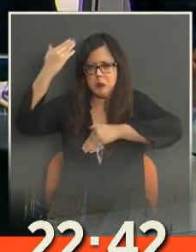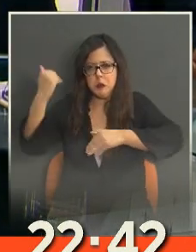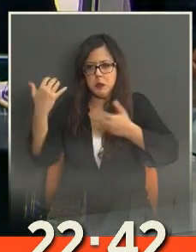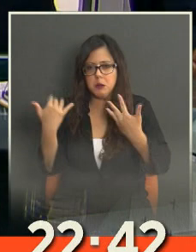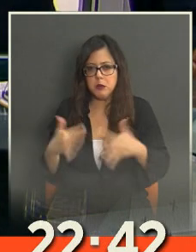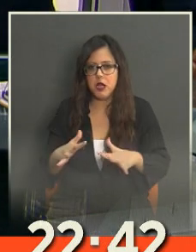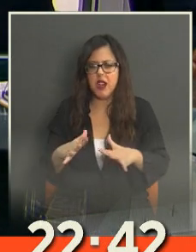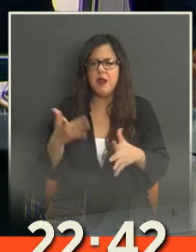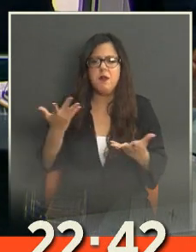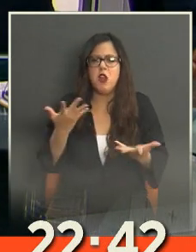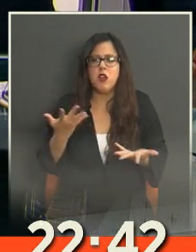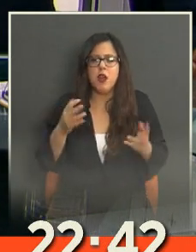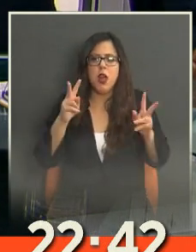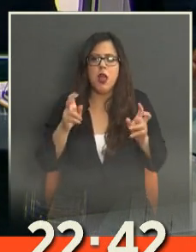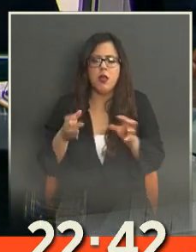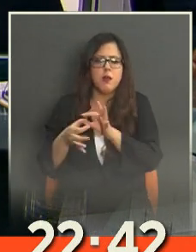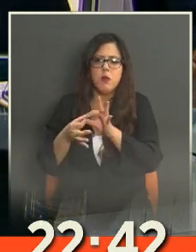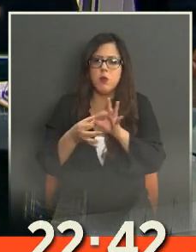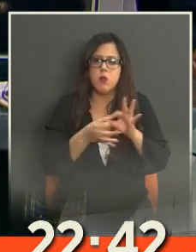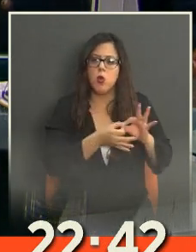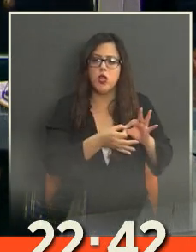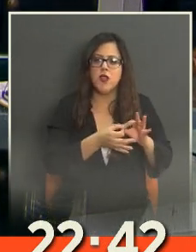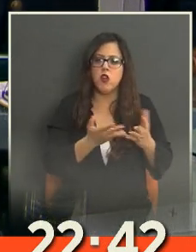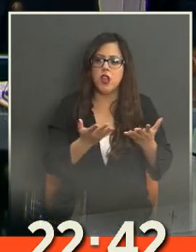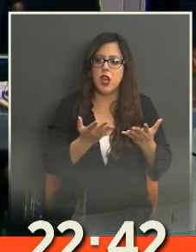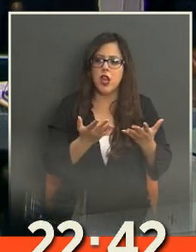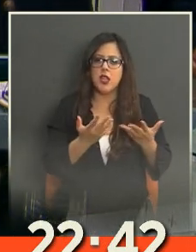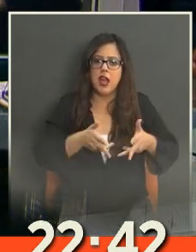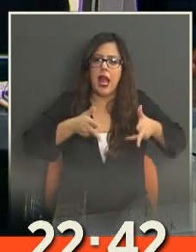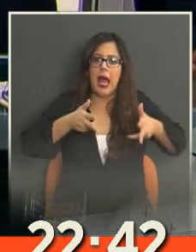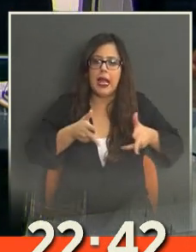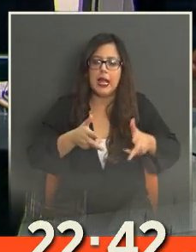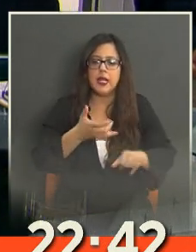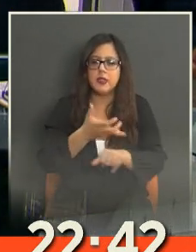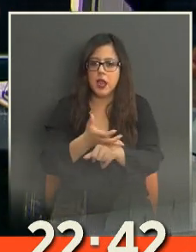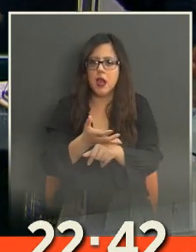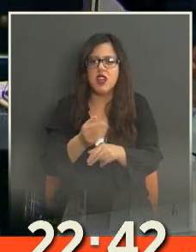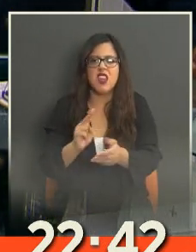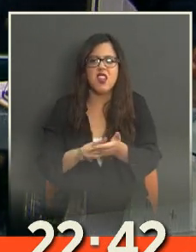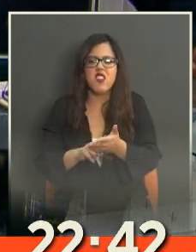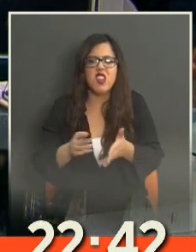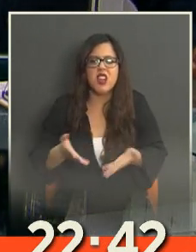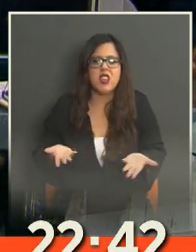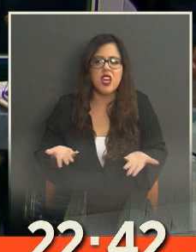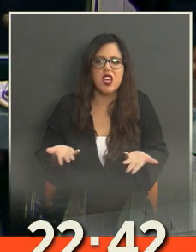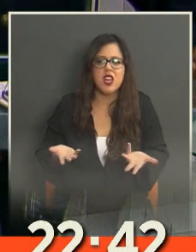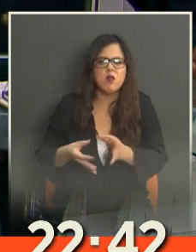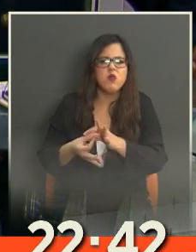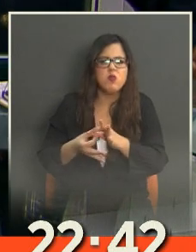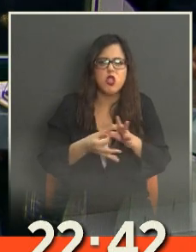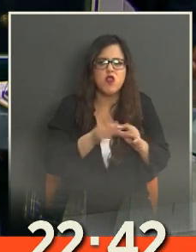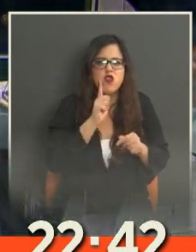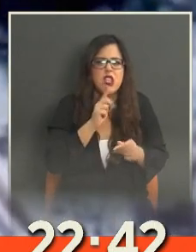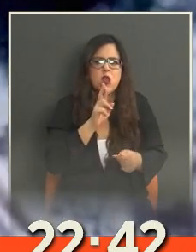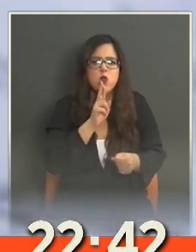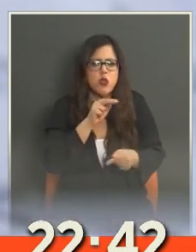que están detrás de la más reciente ofensiva qué es lo que realmente motiva a rusia